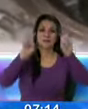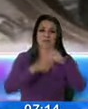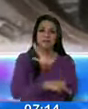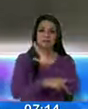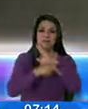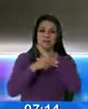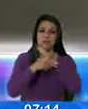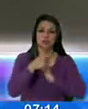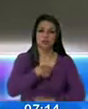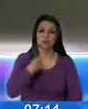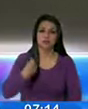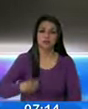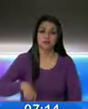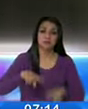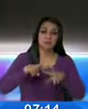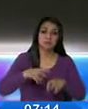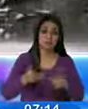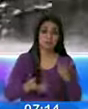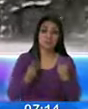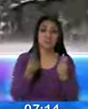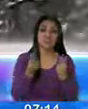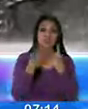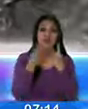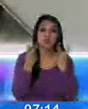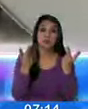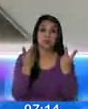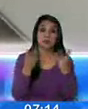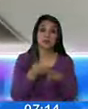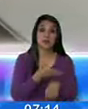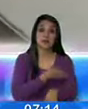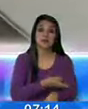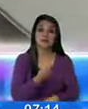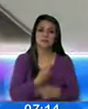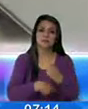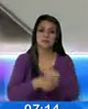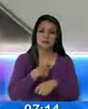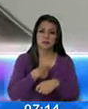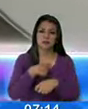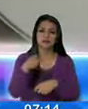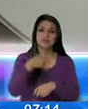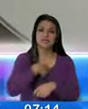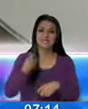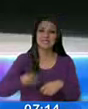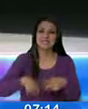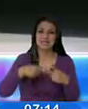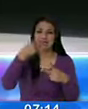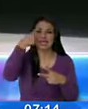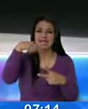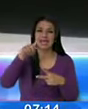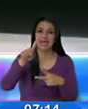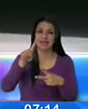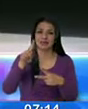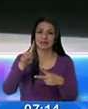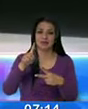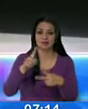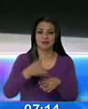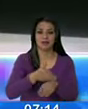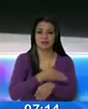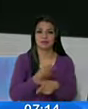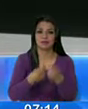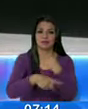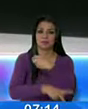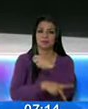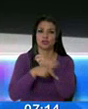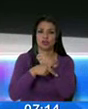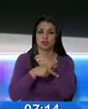en el que se indaga un presunto peculado en la preventa de petróleo a China y Tailandia durante el gobierno correísta. Yo no quisiera adelantarme a cuáles pueden